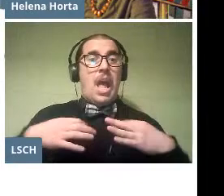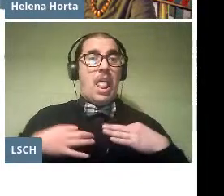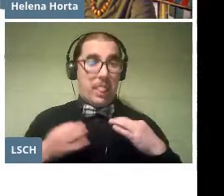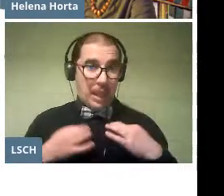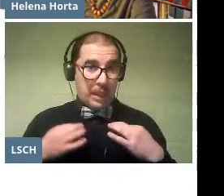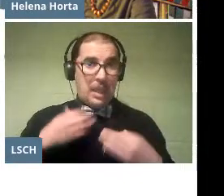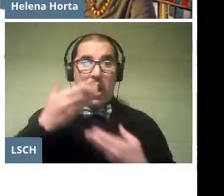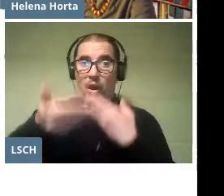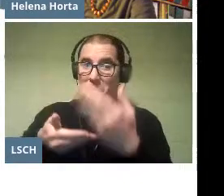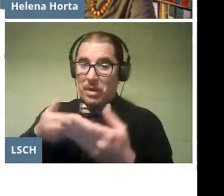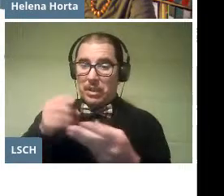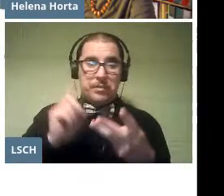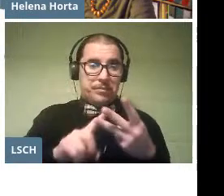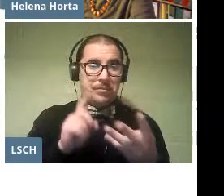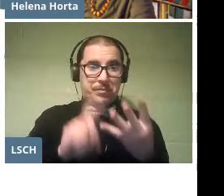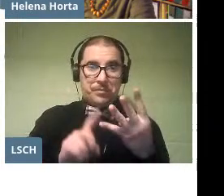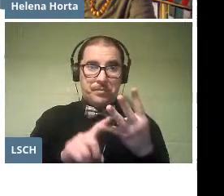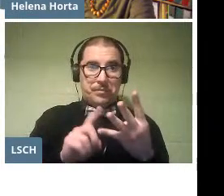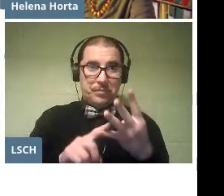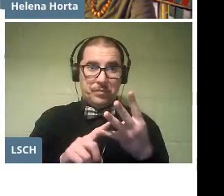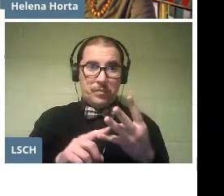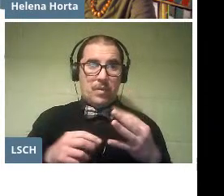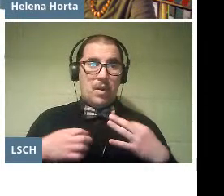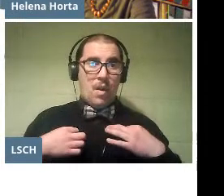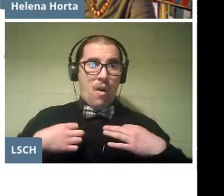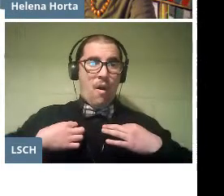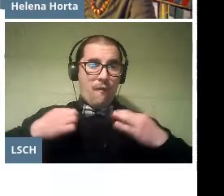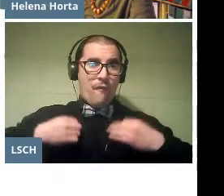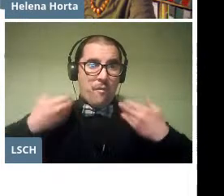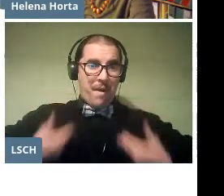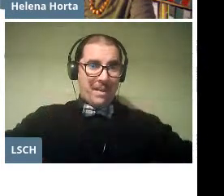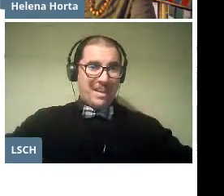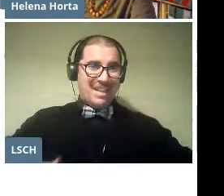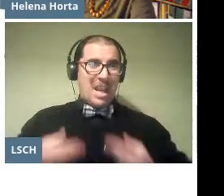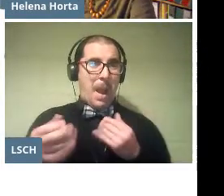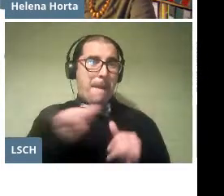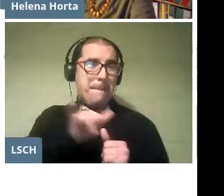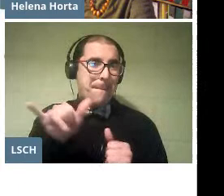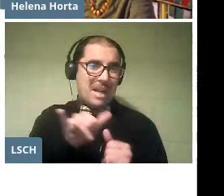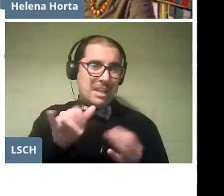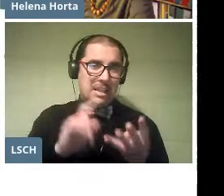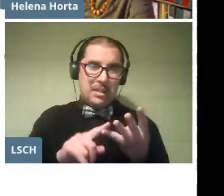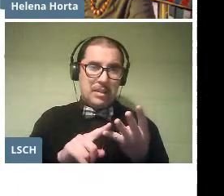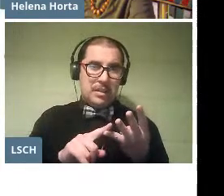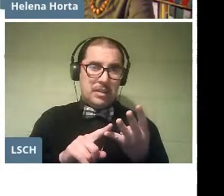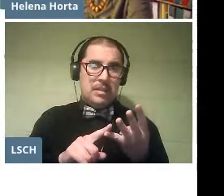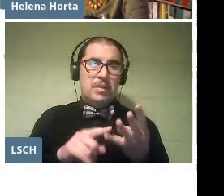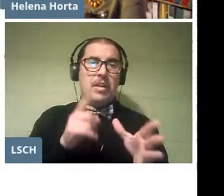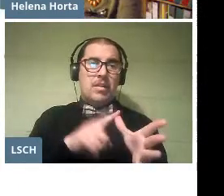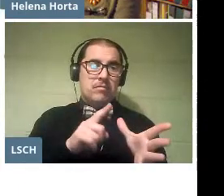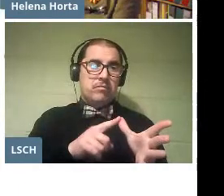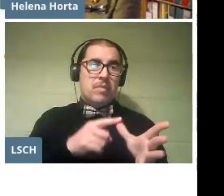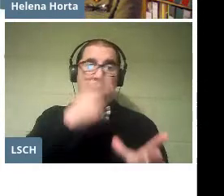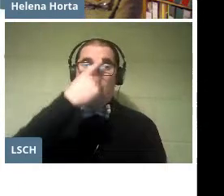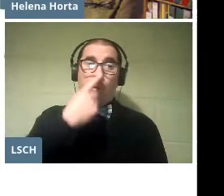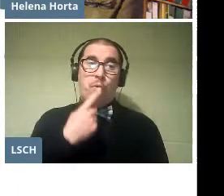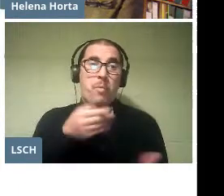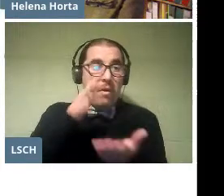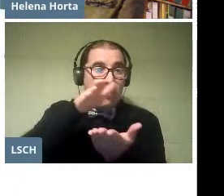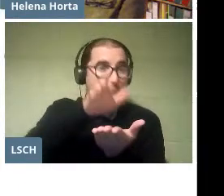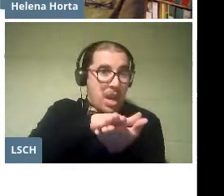también, una vestimenta muy similar, el patrón funerario es muy